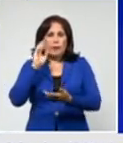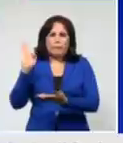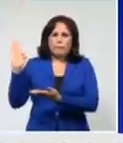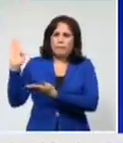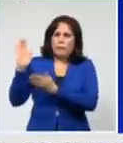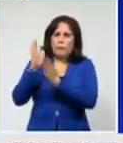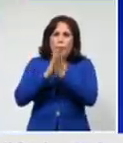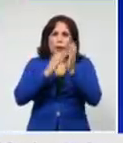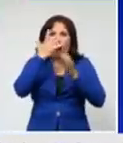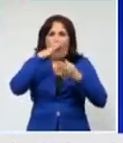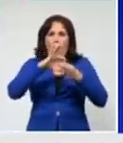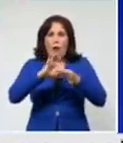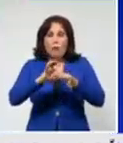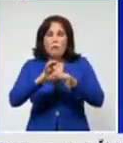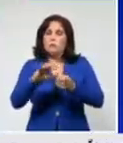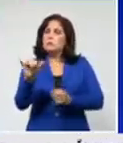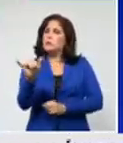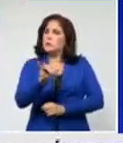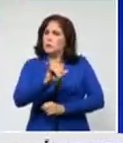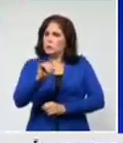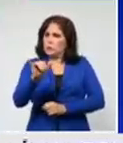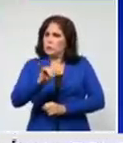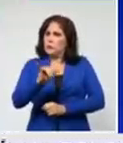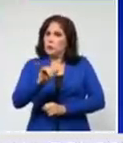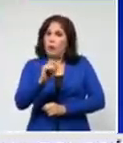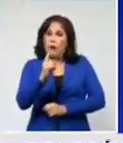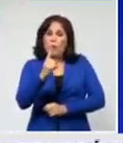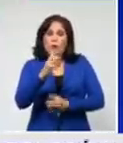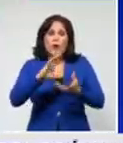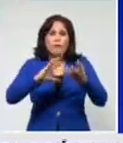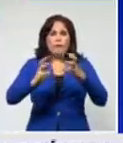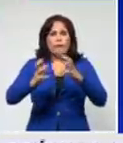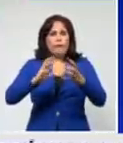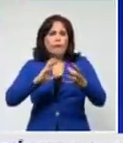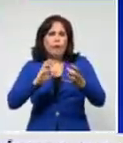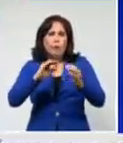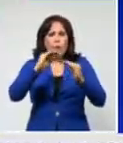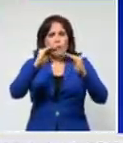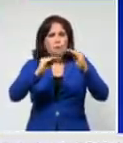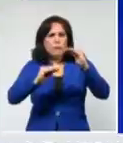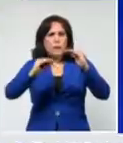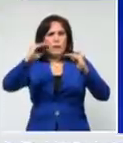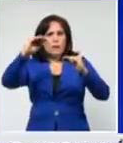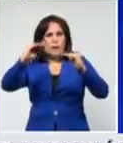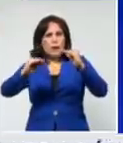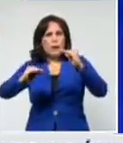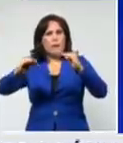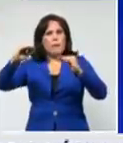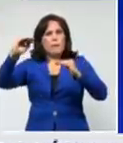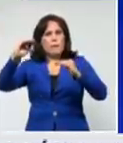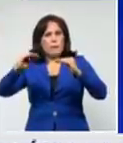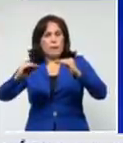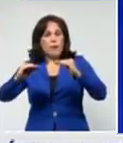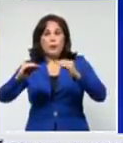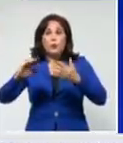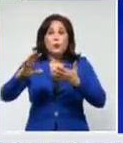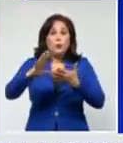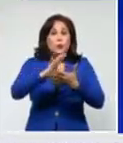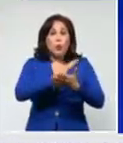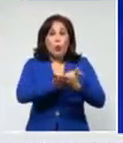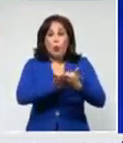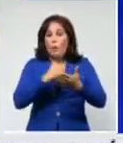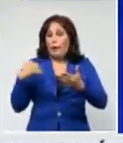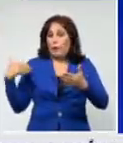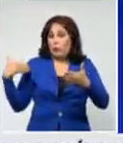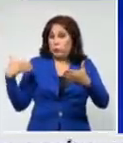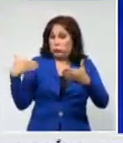agosto, también de una manera oscilante, y cuando lo vemos a través de toda la pandemia, que es la